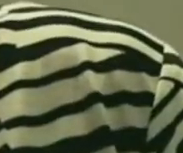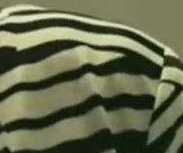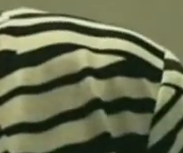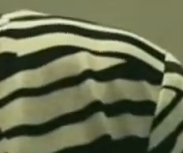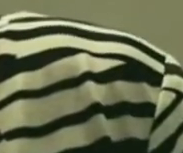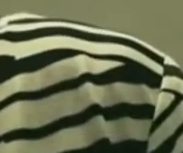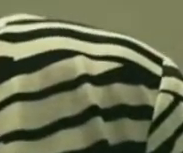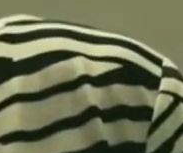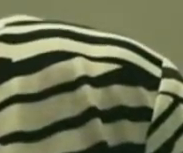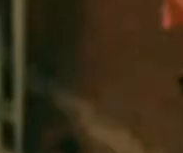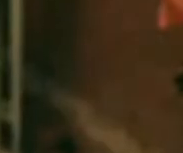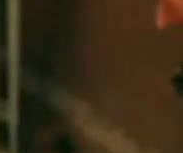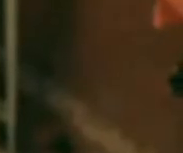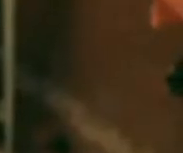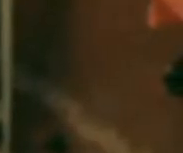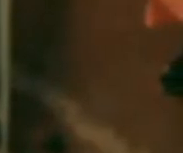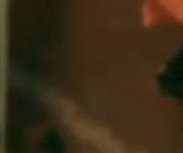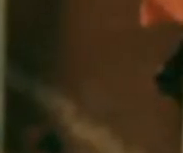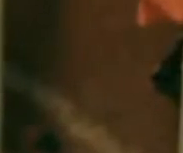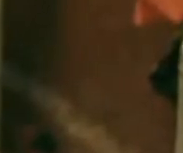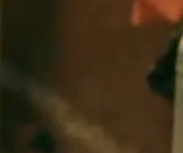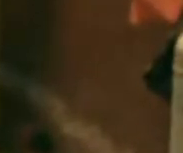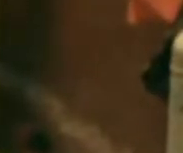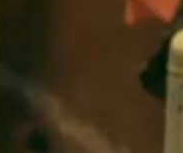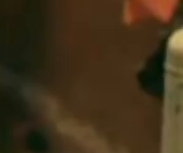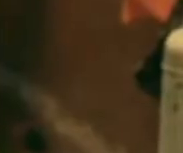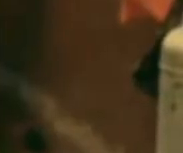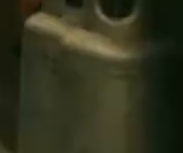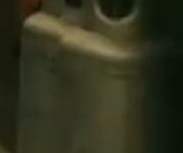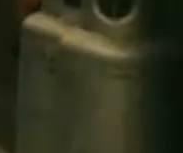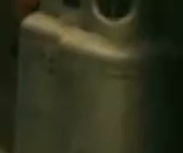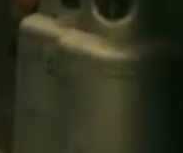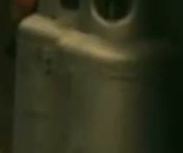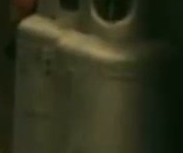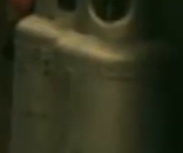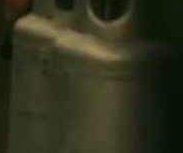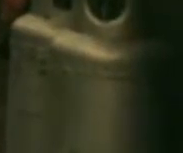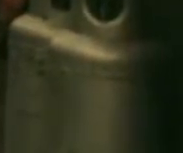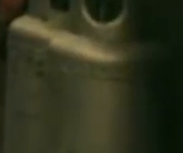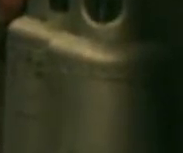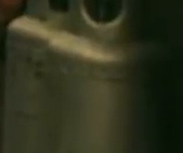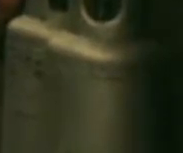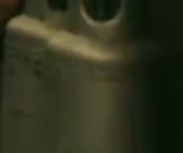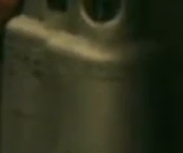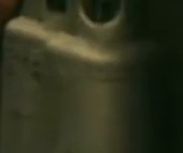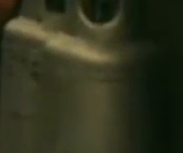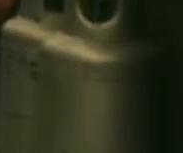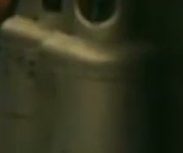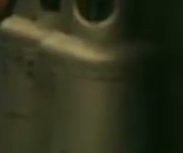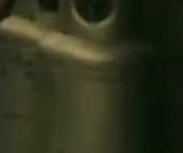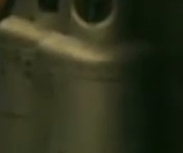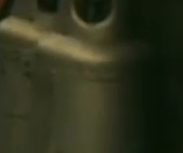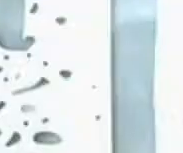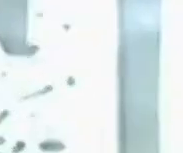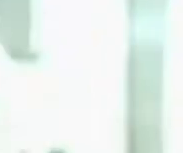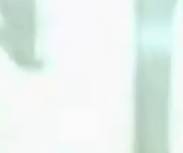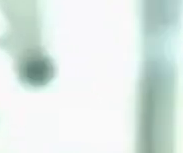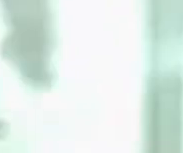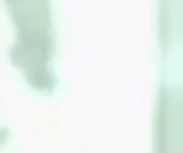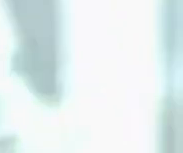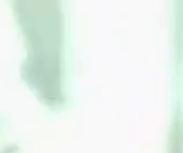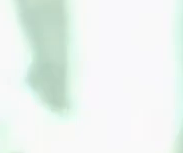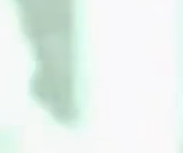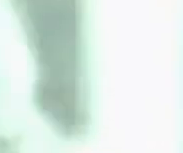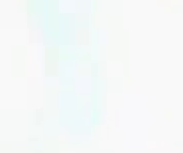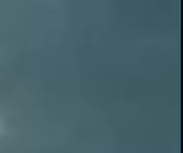morir, primero mi papá y luego tú. Resultado del alcohol me quitó a las personas que más amé en la vida, las hizo sufrir. El mundo